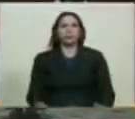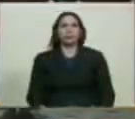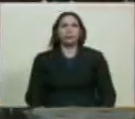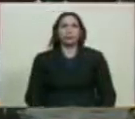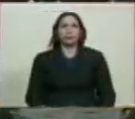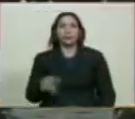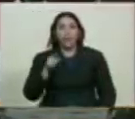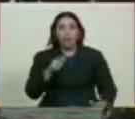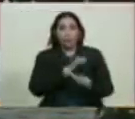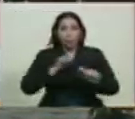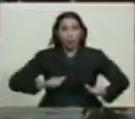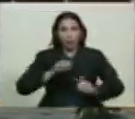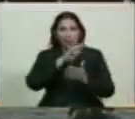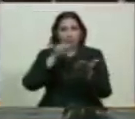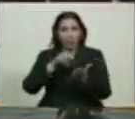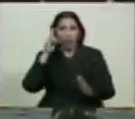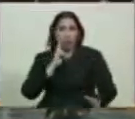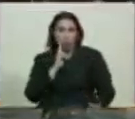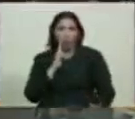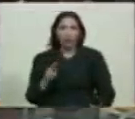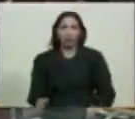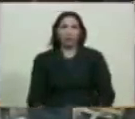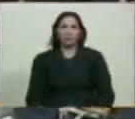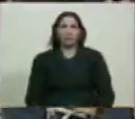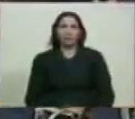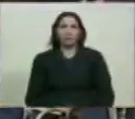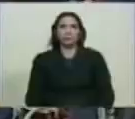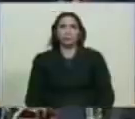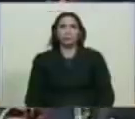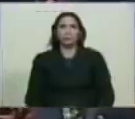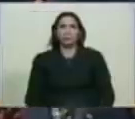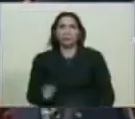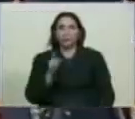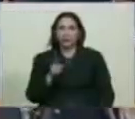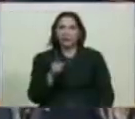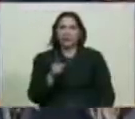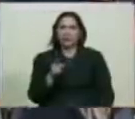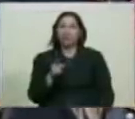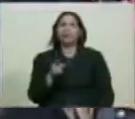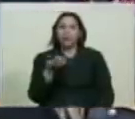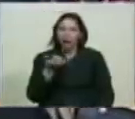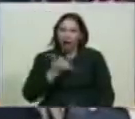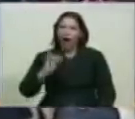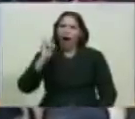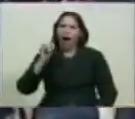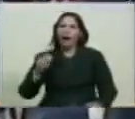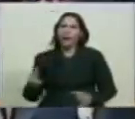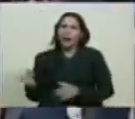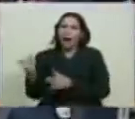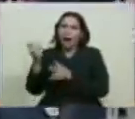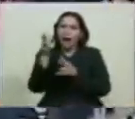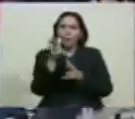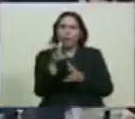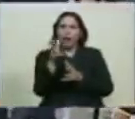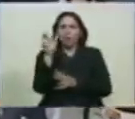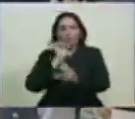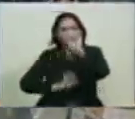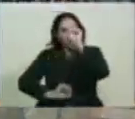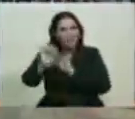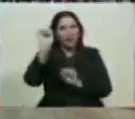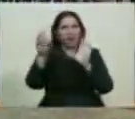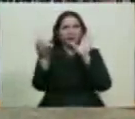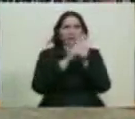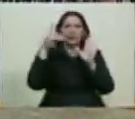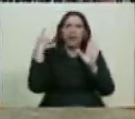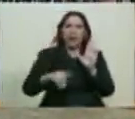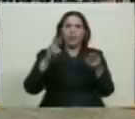Es la Fuerza Armada Nacional Bolivariana la que lleva las armas para defender el derecho